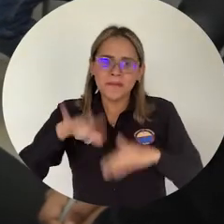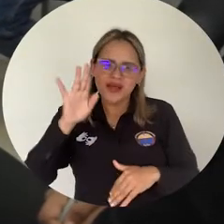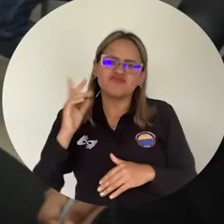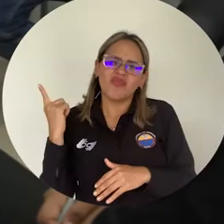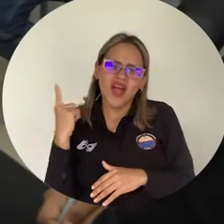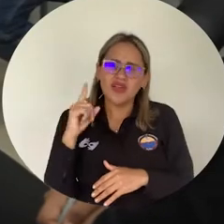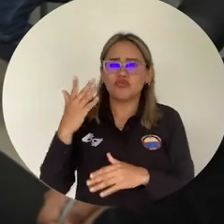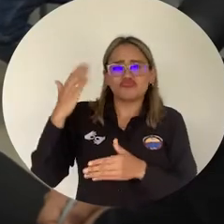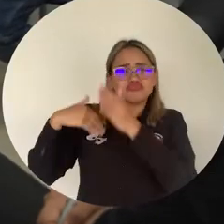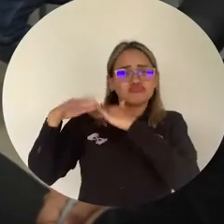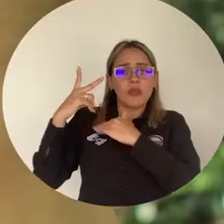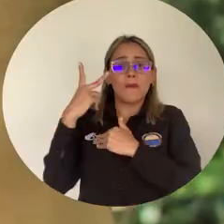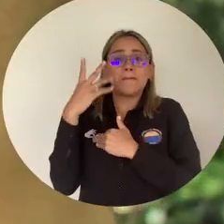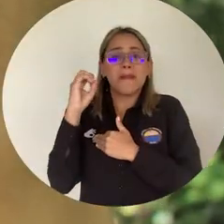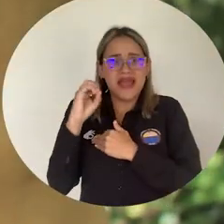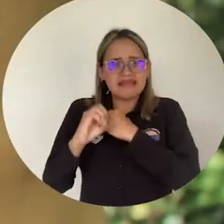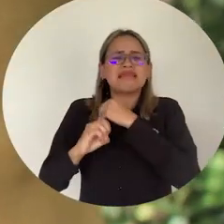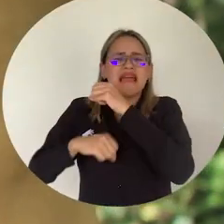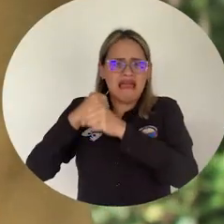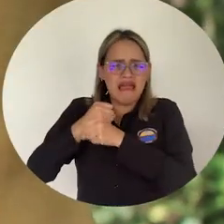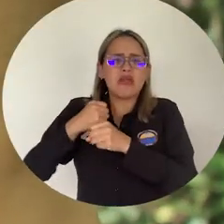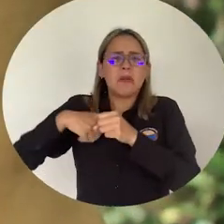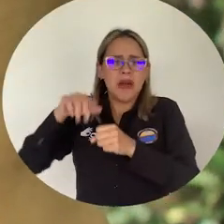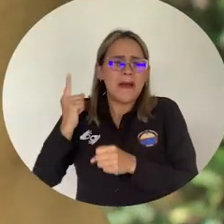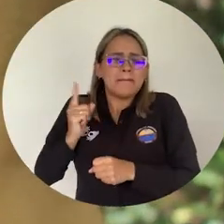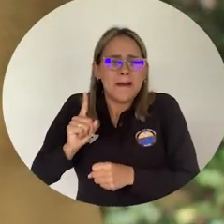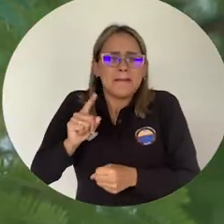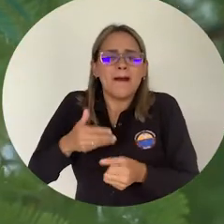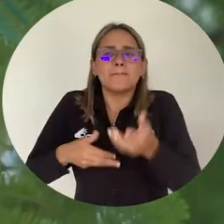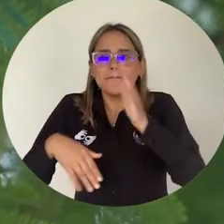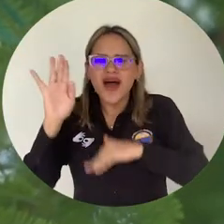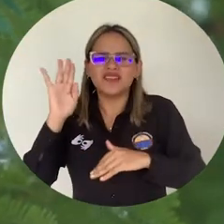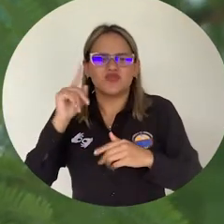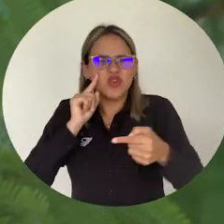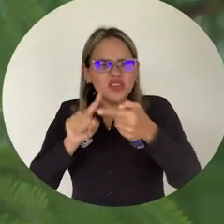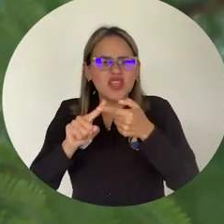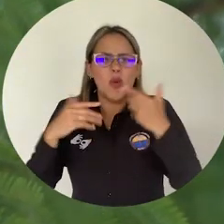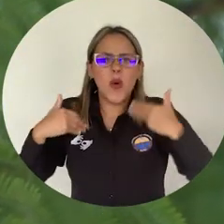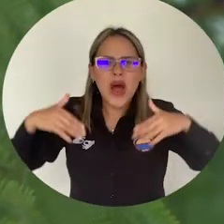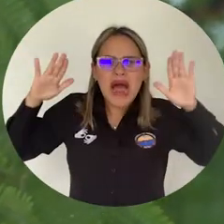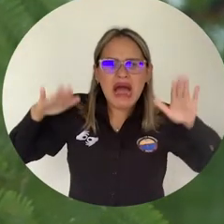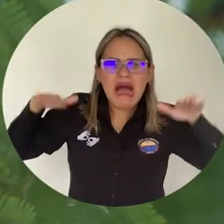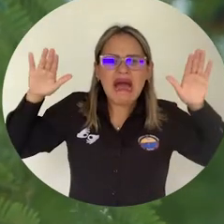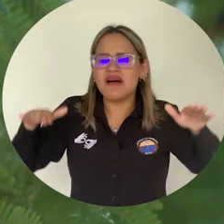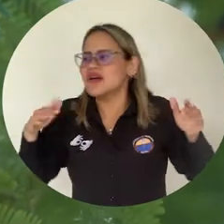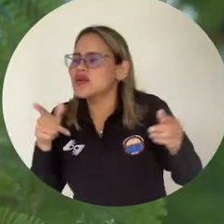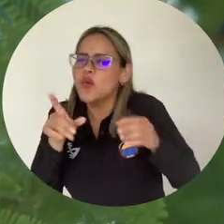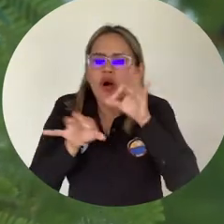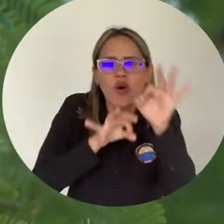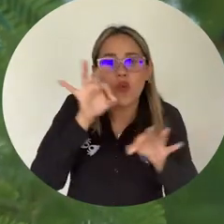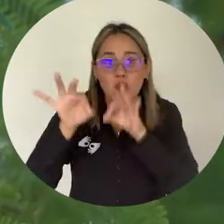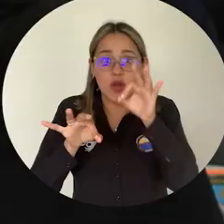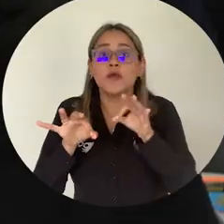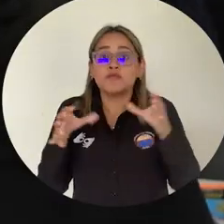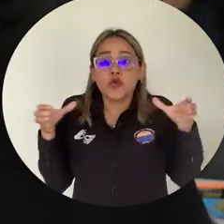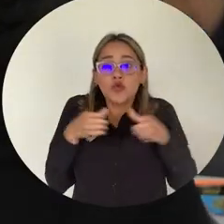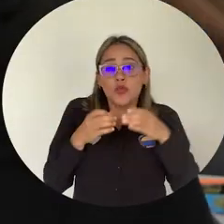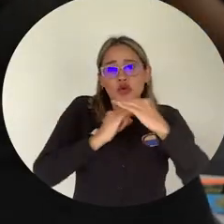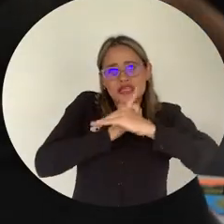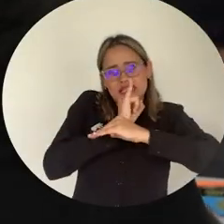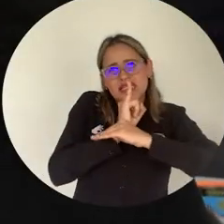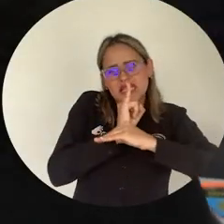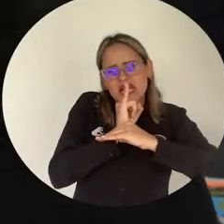años para mitigar las amenazas y presiones hacia estas especies y hoy el proceso de actualización es liderado por el Instituto Alexander von